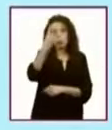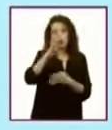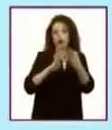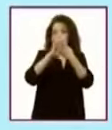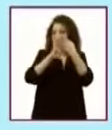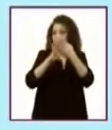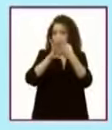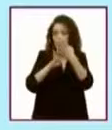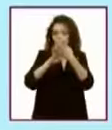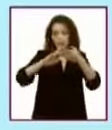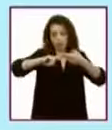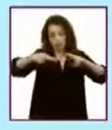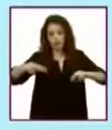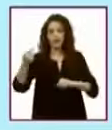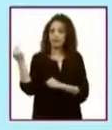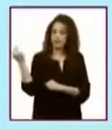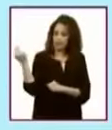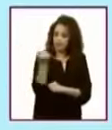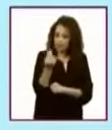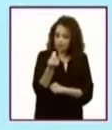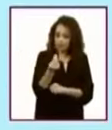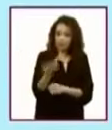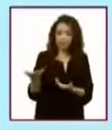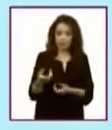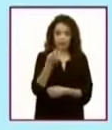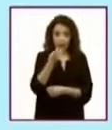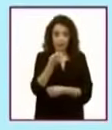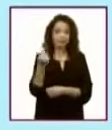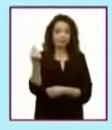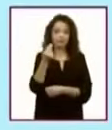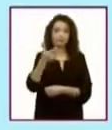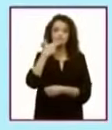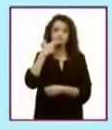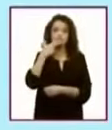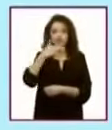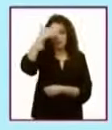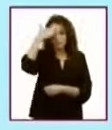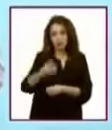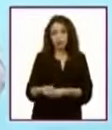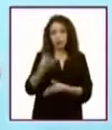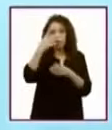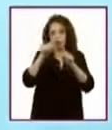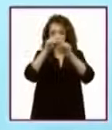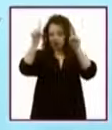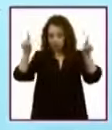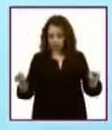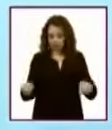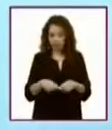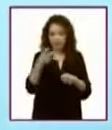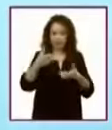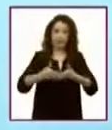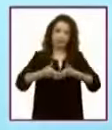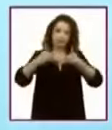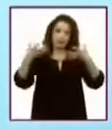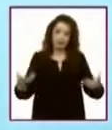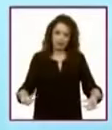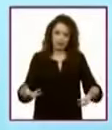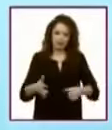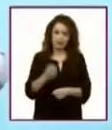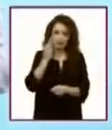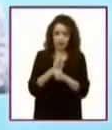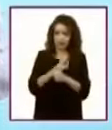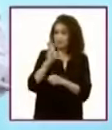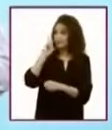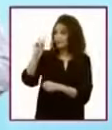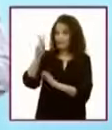necesitarán y para ello es necesario que identifiquen el perímetro del terreno. Acompáñenos a ver el siguiente